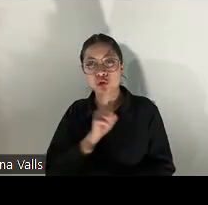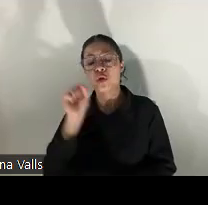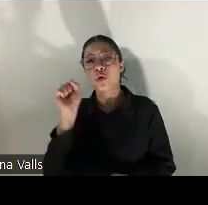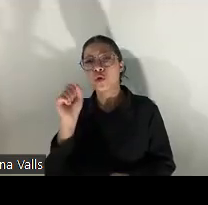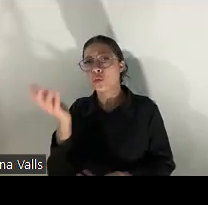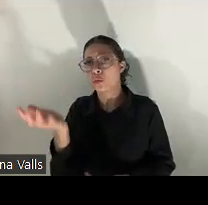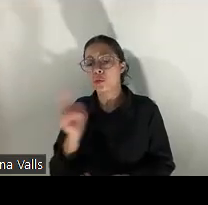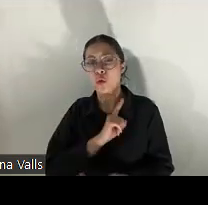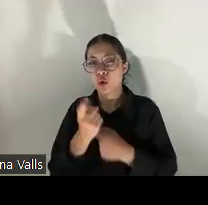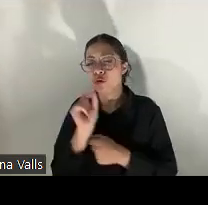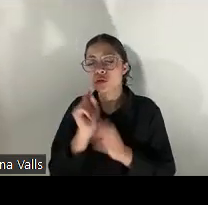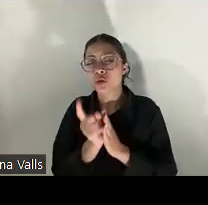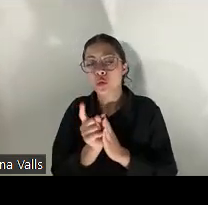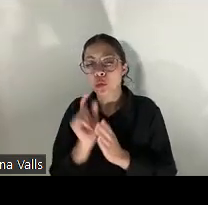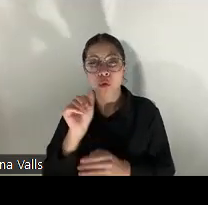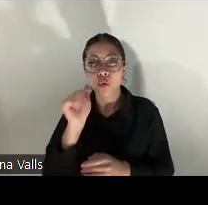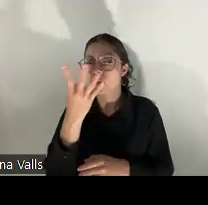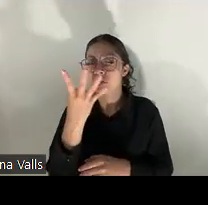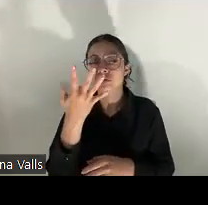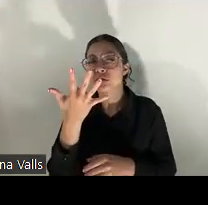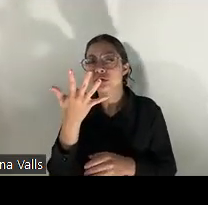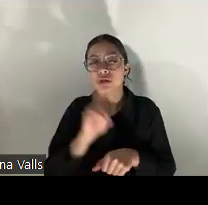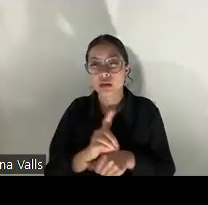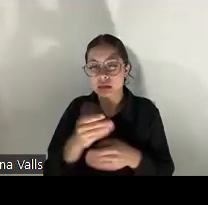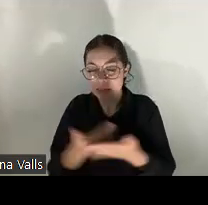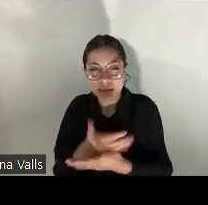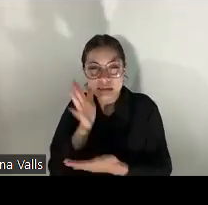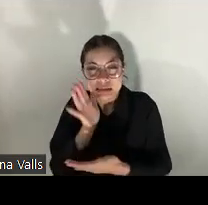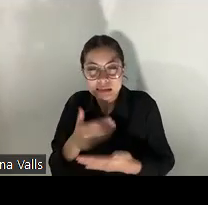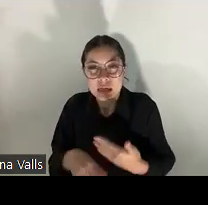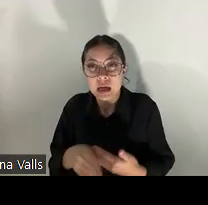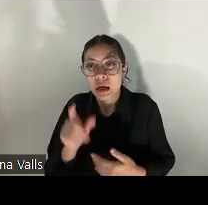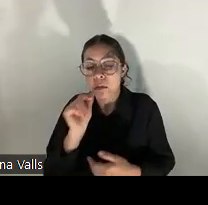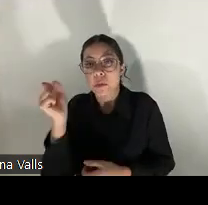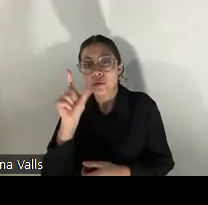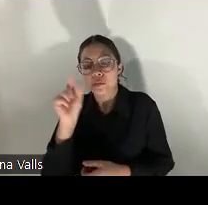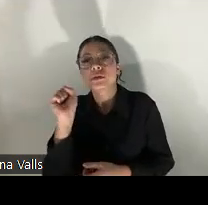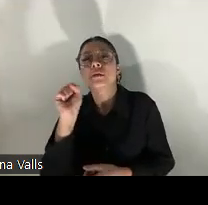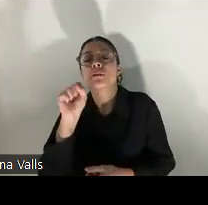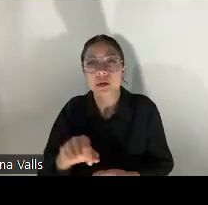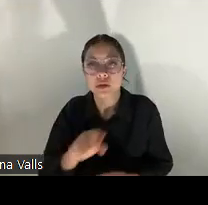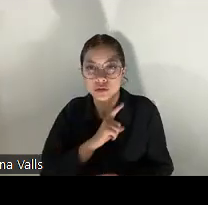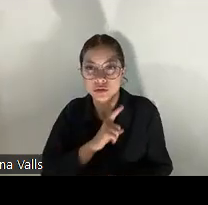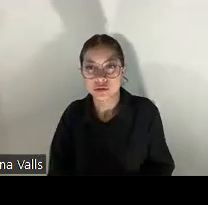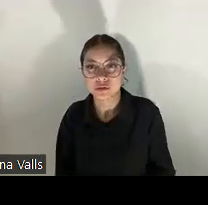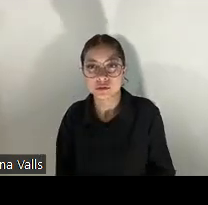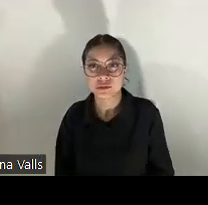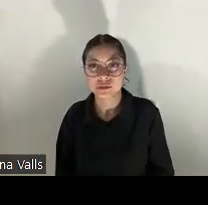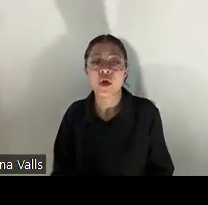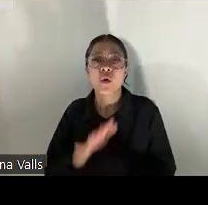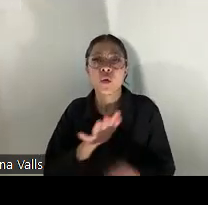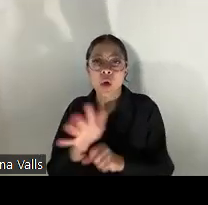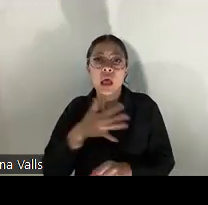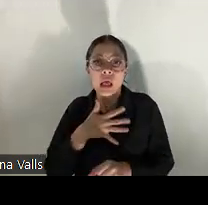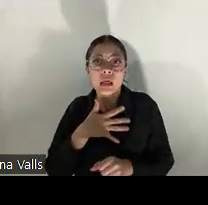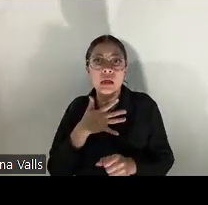los 4 o 5 días de nacido, ¿eh? Los mantiene alineado y cae al frente. ¿Qué nos llamaría la atención? Que fuera